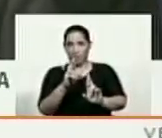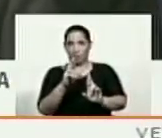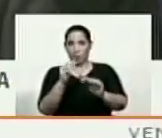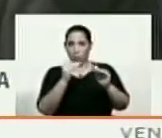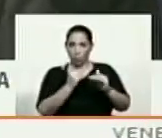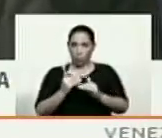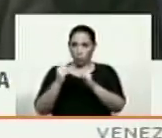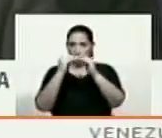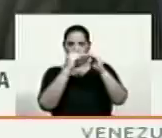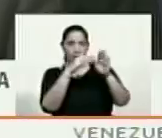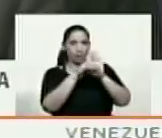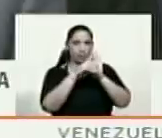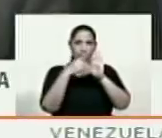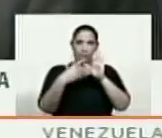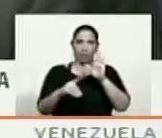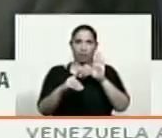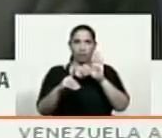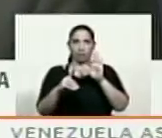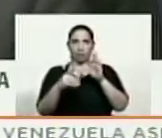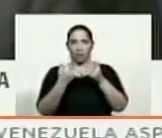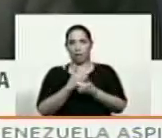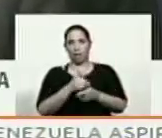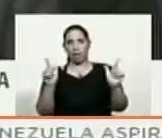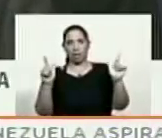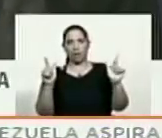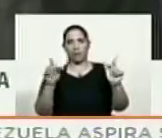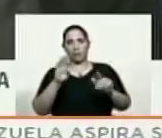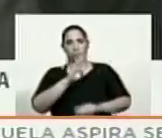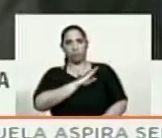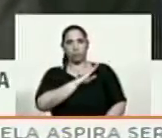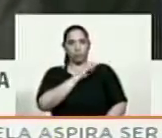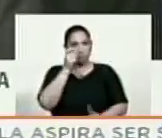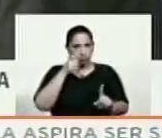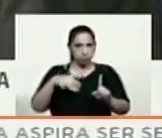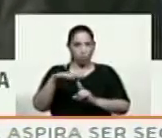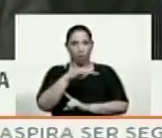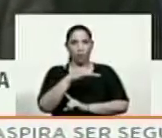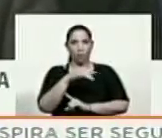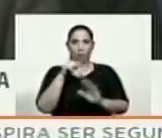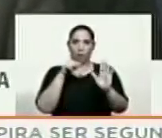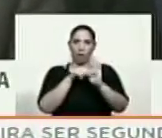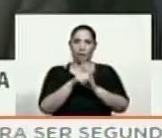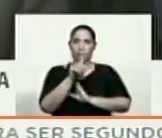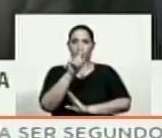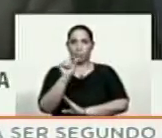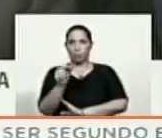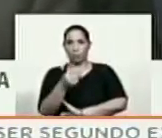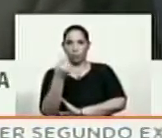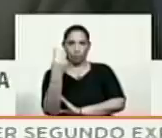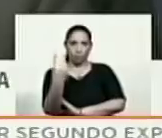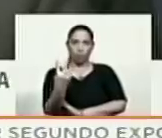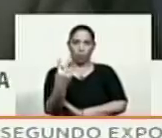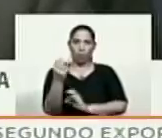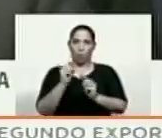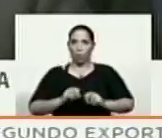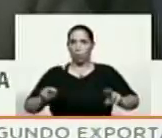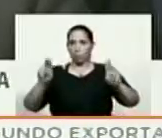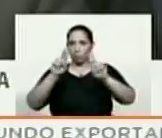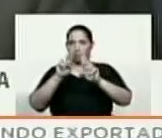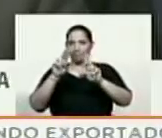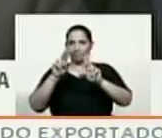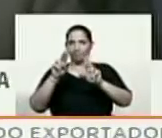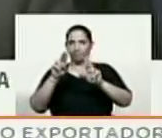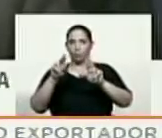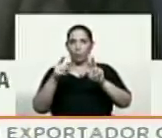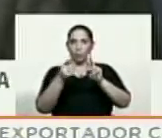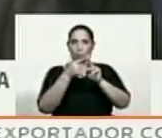igualdad de derechos y libre determinación de los pueblos, artículo 1.2 de la Carta de la ONU.